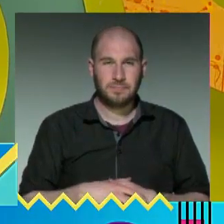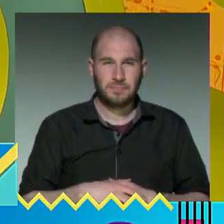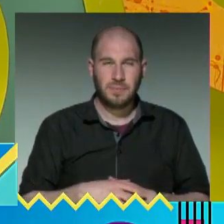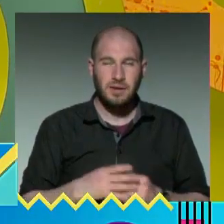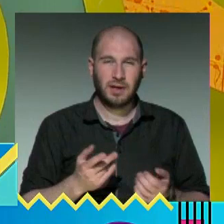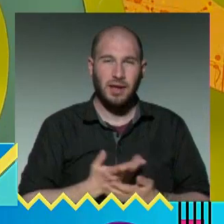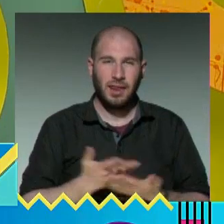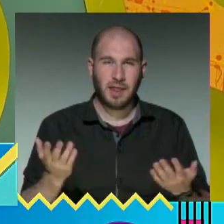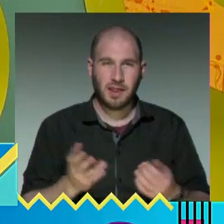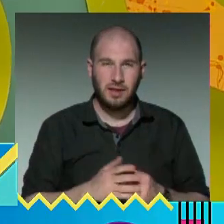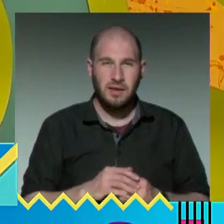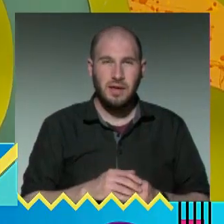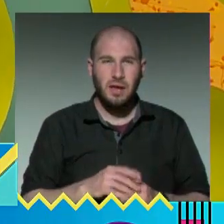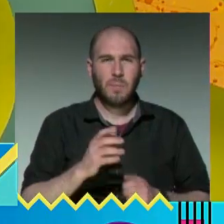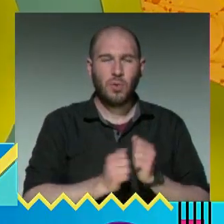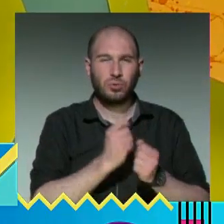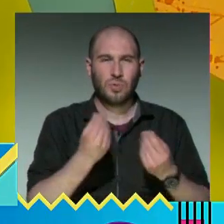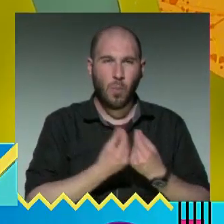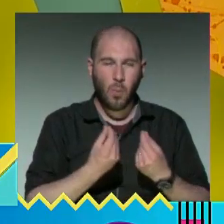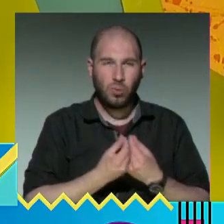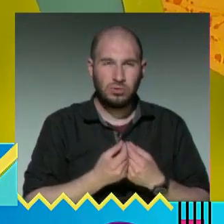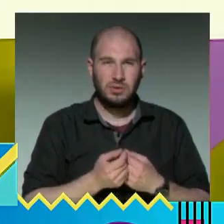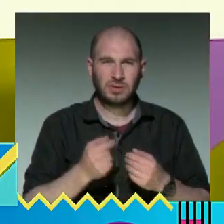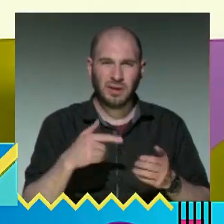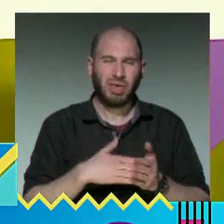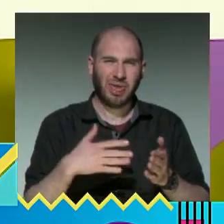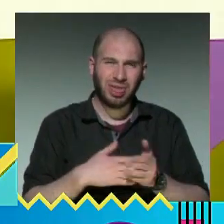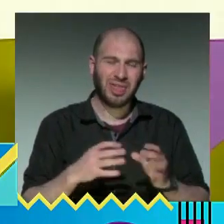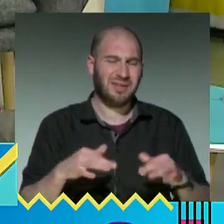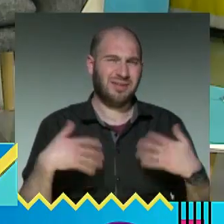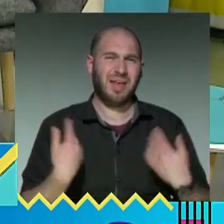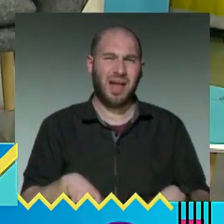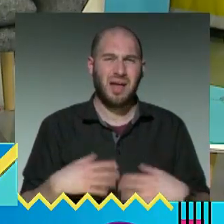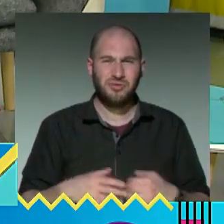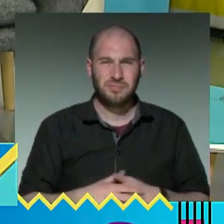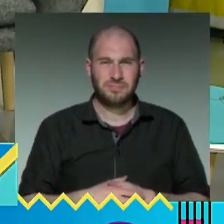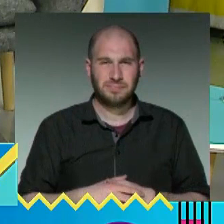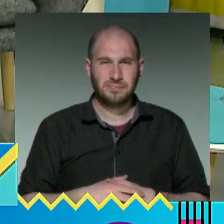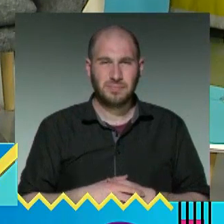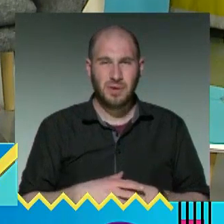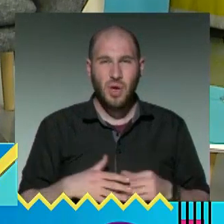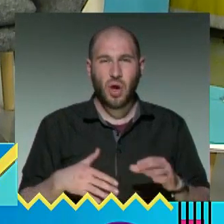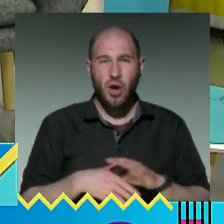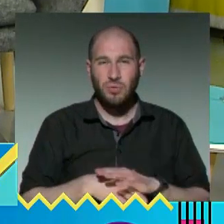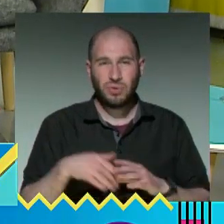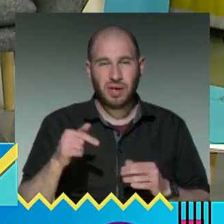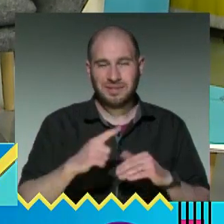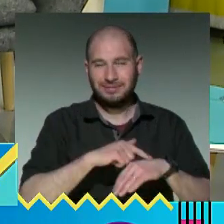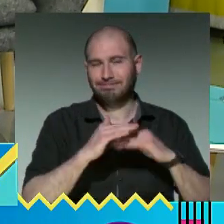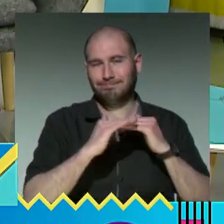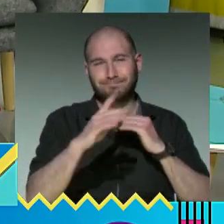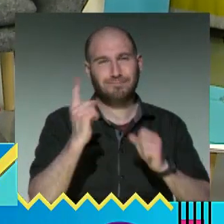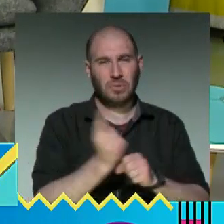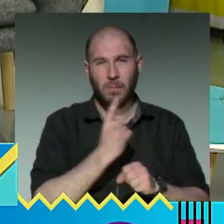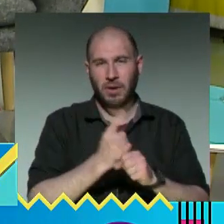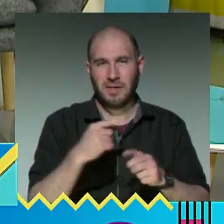en general a la mayoría de los productores les resulta dificultoso, caro y justamente escasamente sustentable en